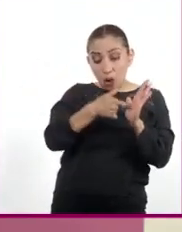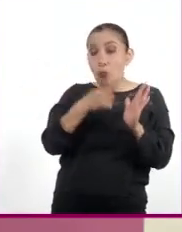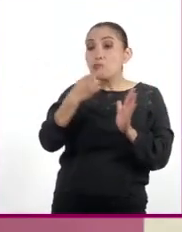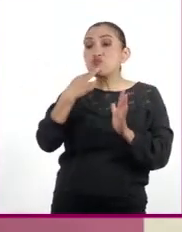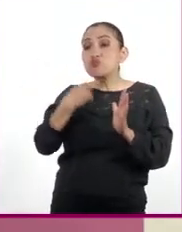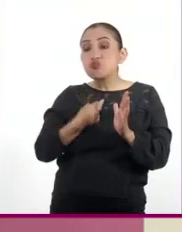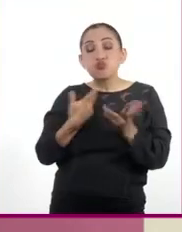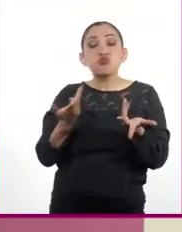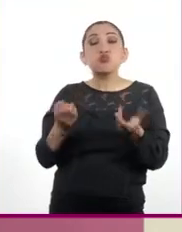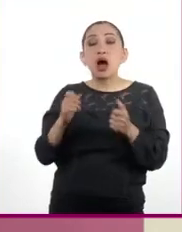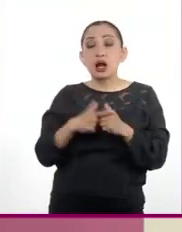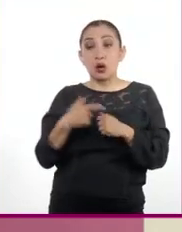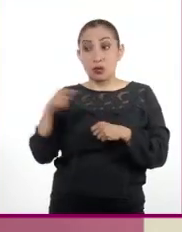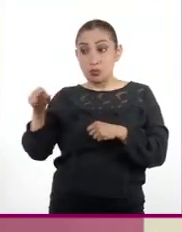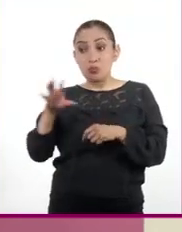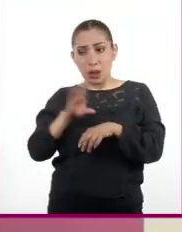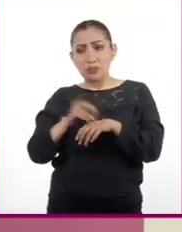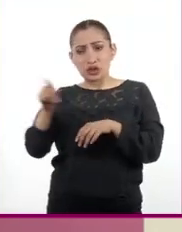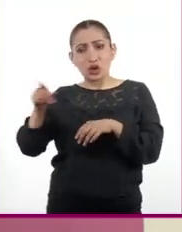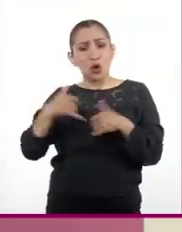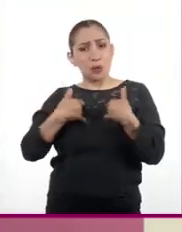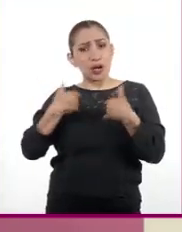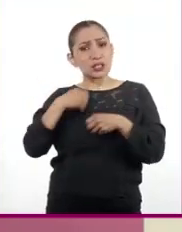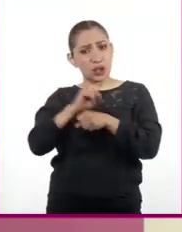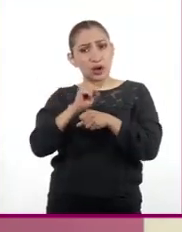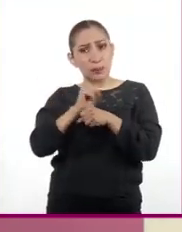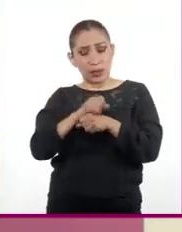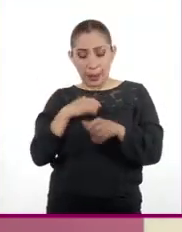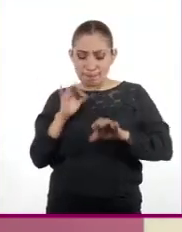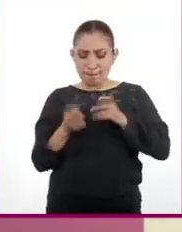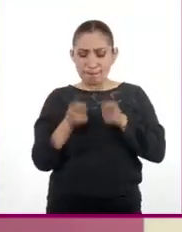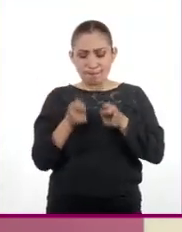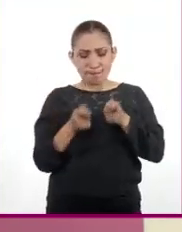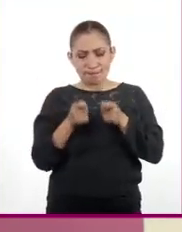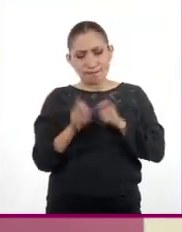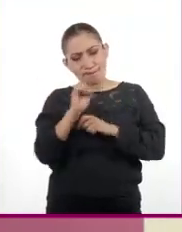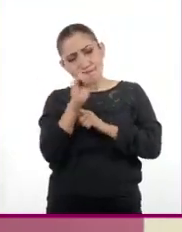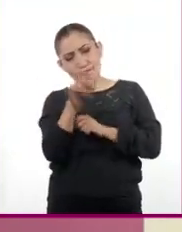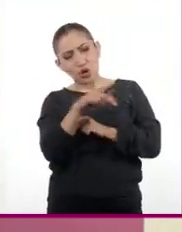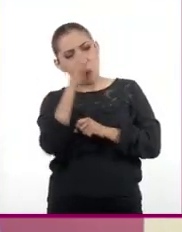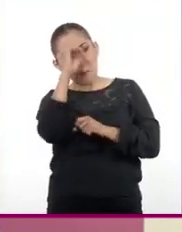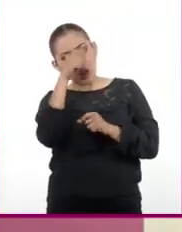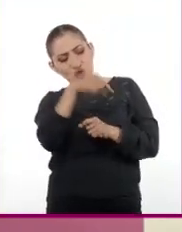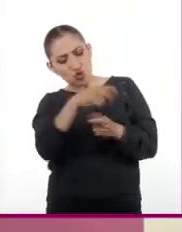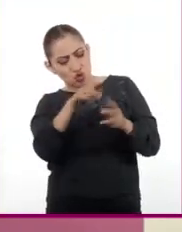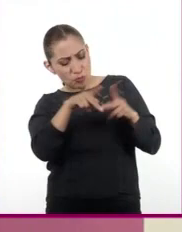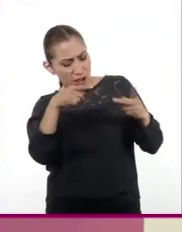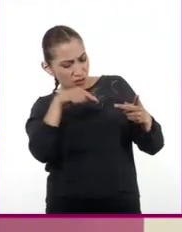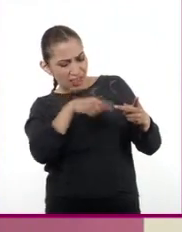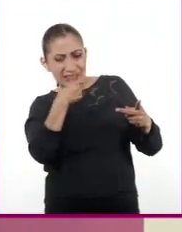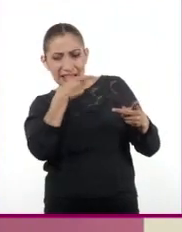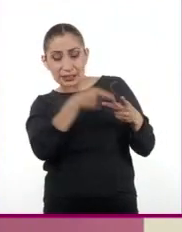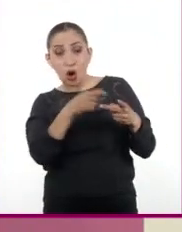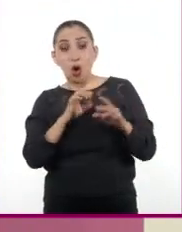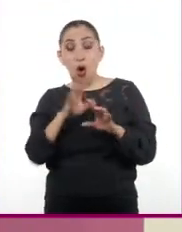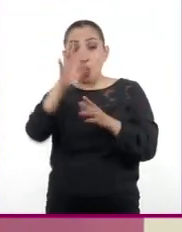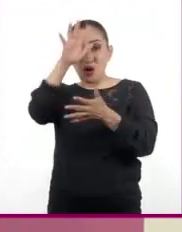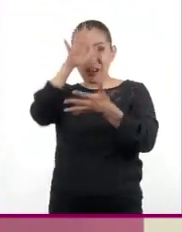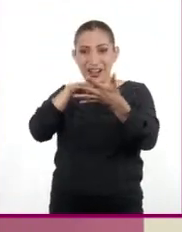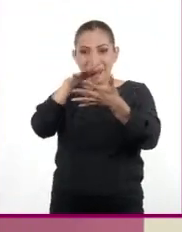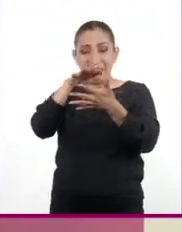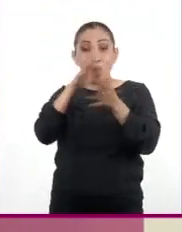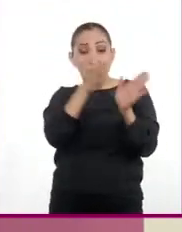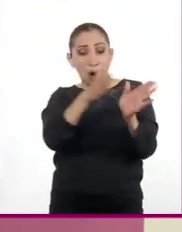que menores de edad, que son los estudiantes de secundaria, puedan escribir y decir lo que piensan, por ejemplo. O si las barras de